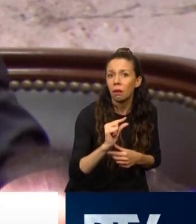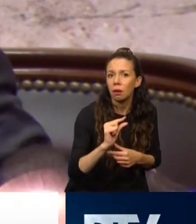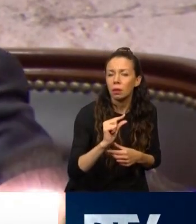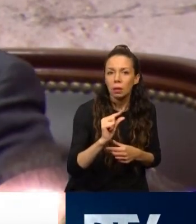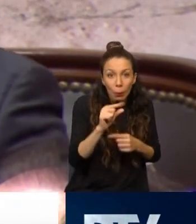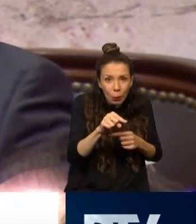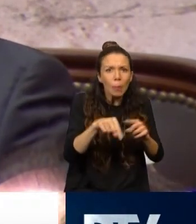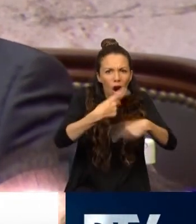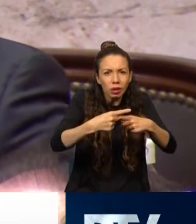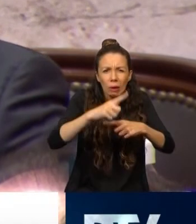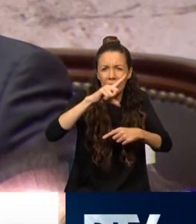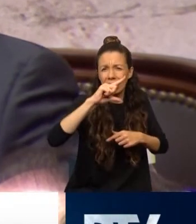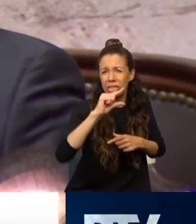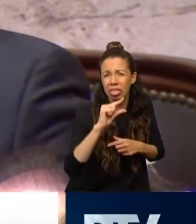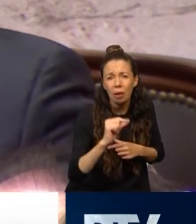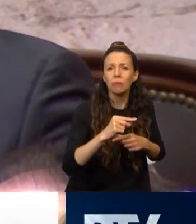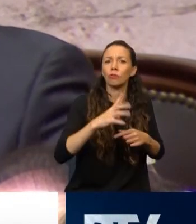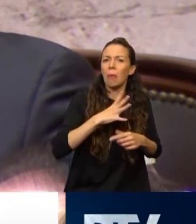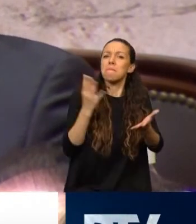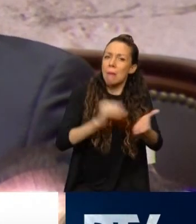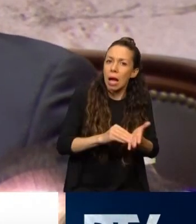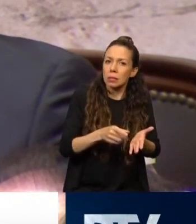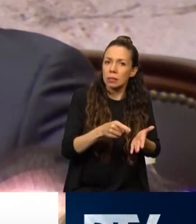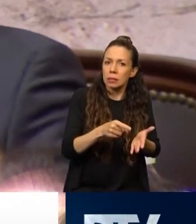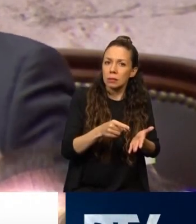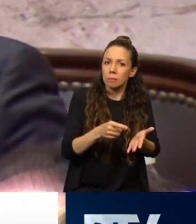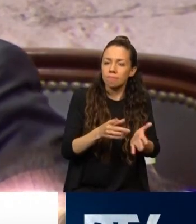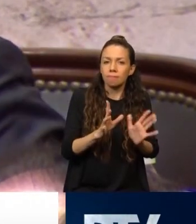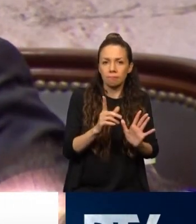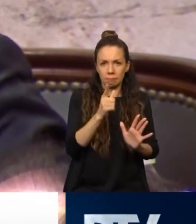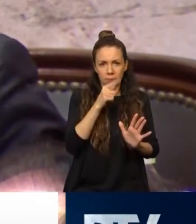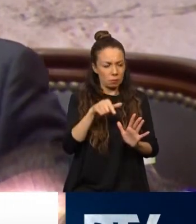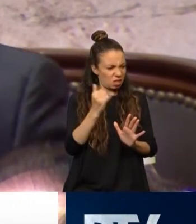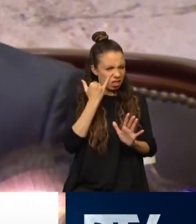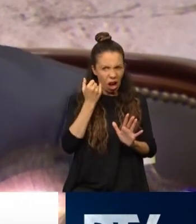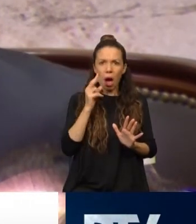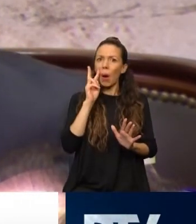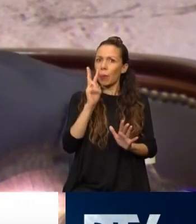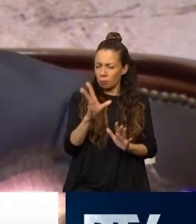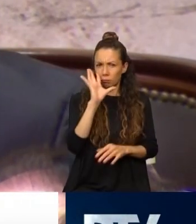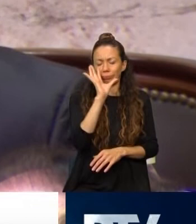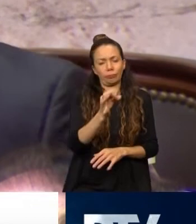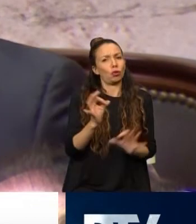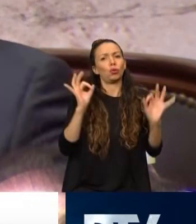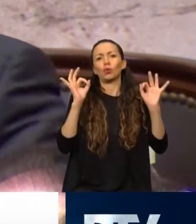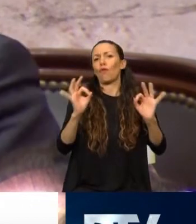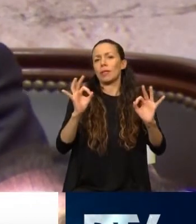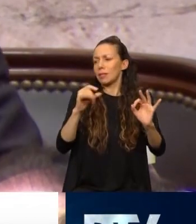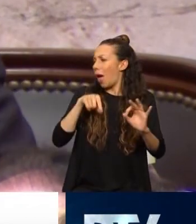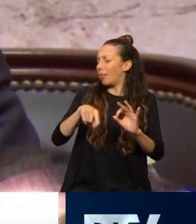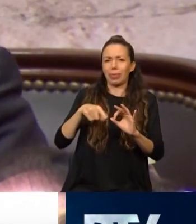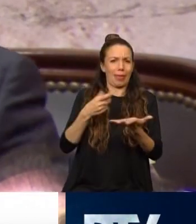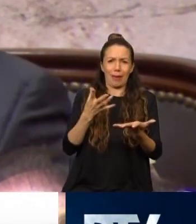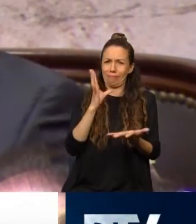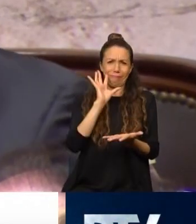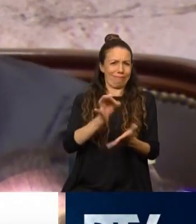cosas. Pareciera que esto ya es más que suficiente para rechazarlo, pero sin embargo